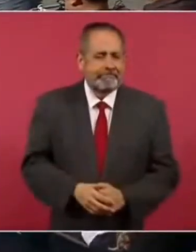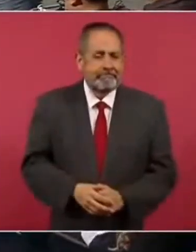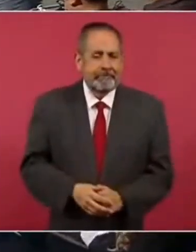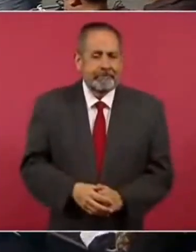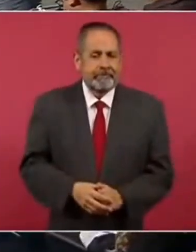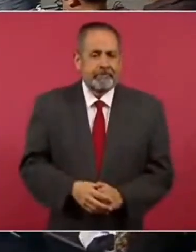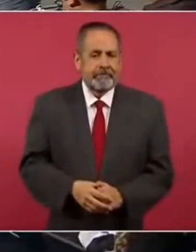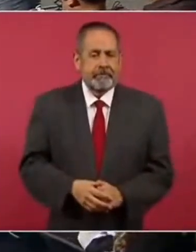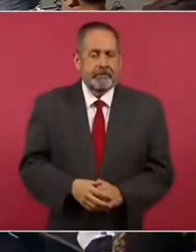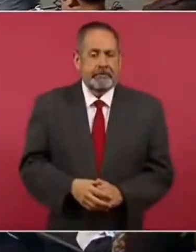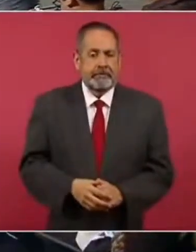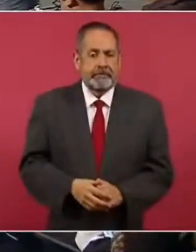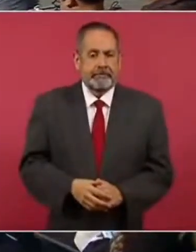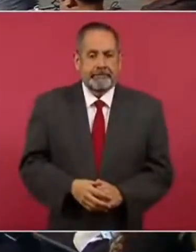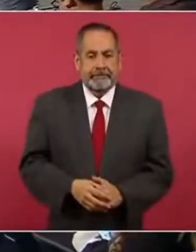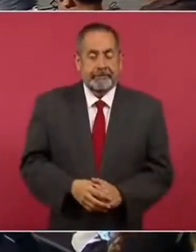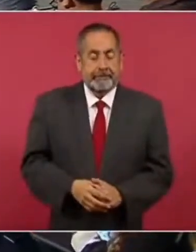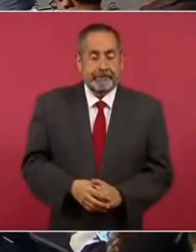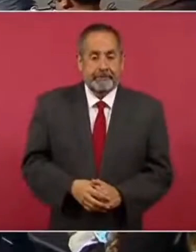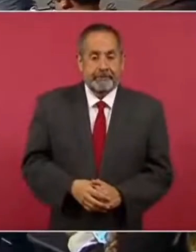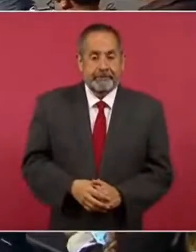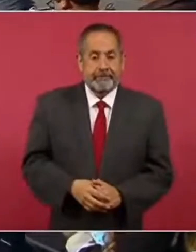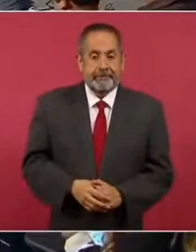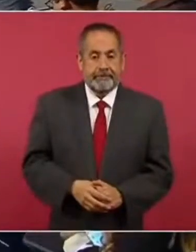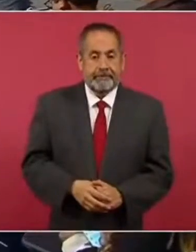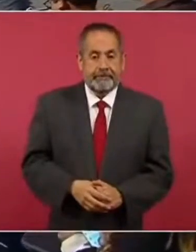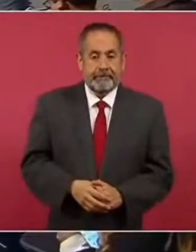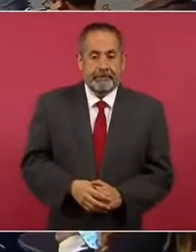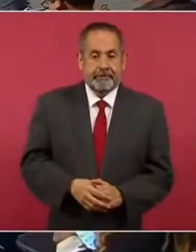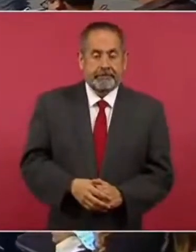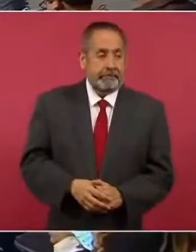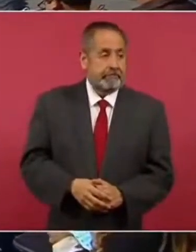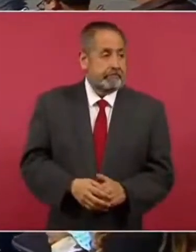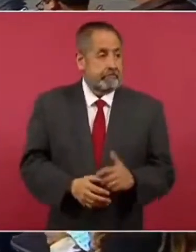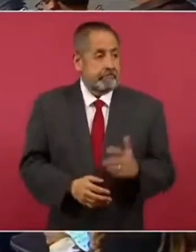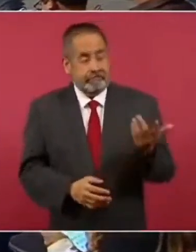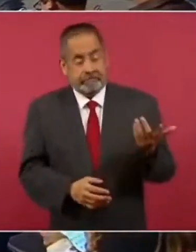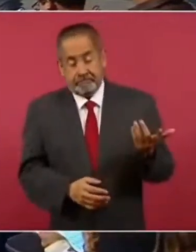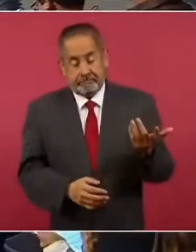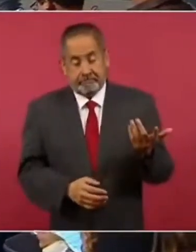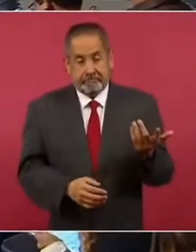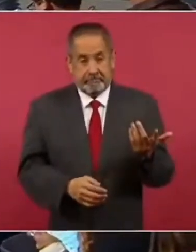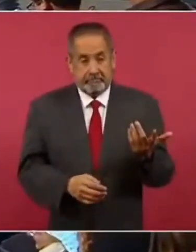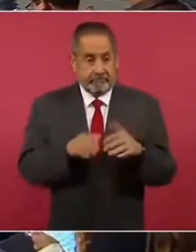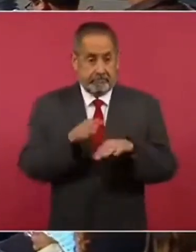Si no fuese un asunto tan importante,